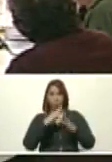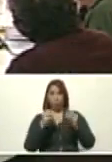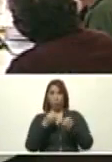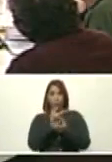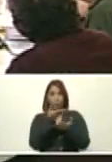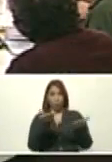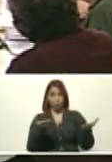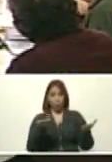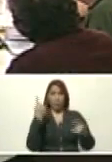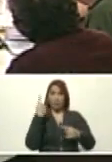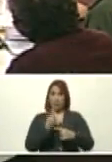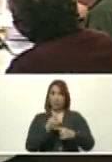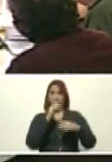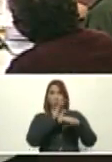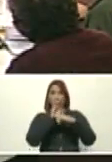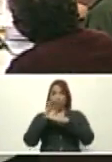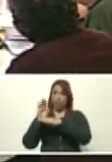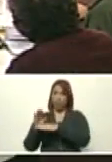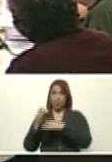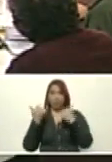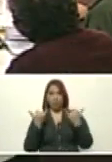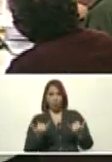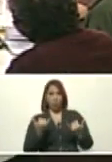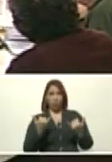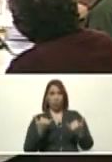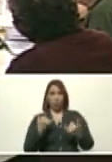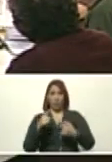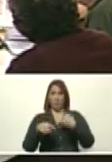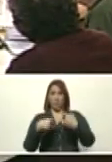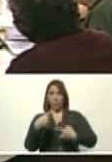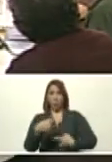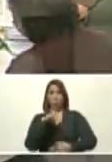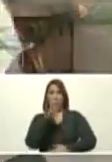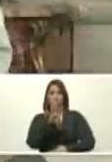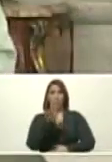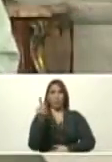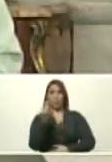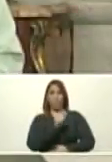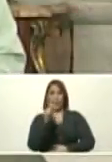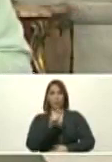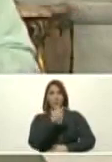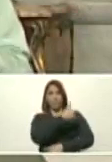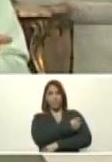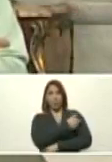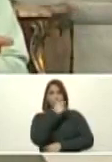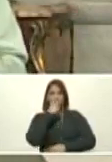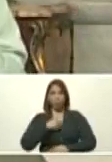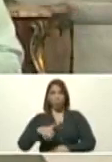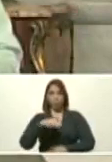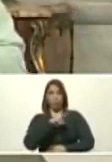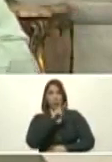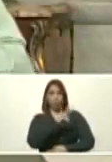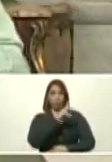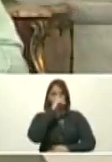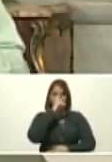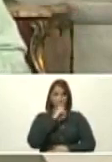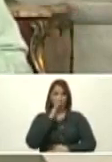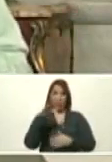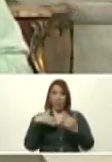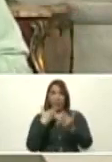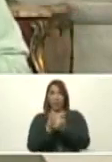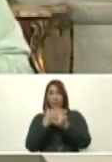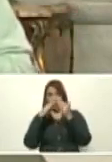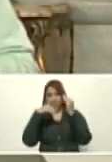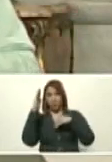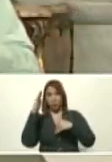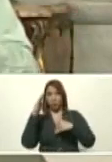cuidarse. Ahora, a partir de cada 4 meses, vacunación de la población. De 2 años para arriba, vamos a completar